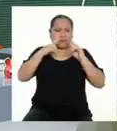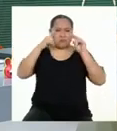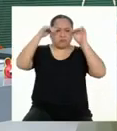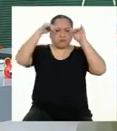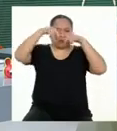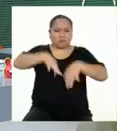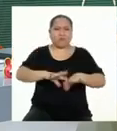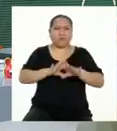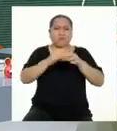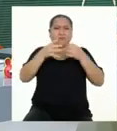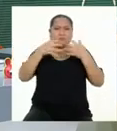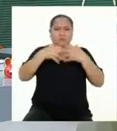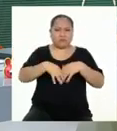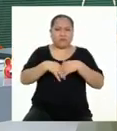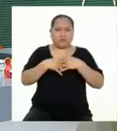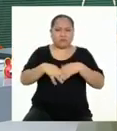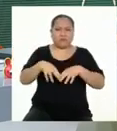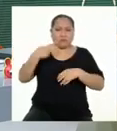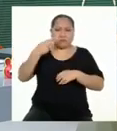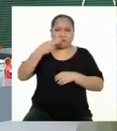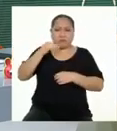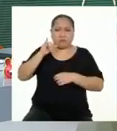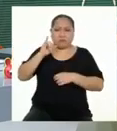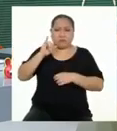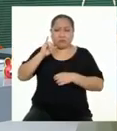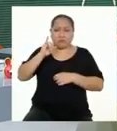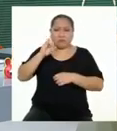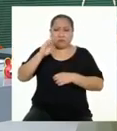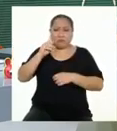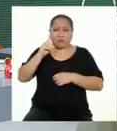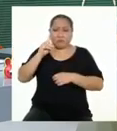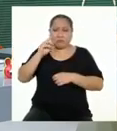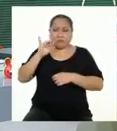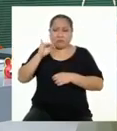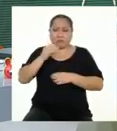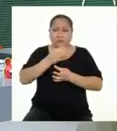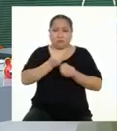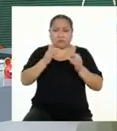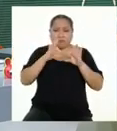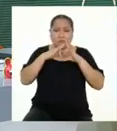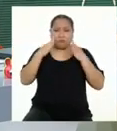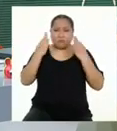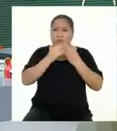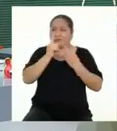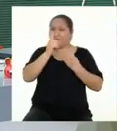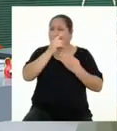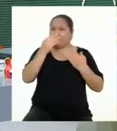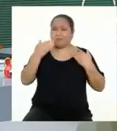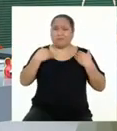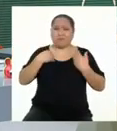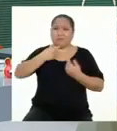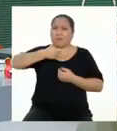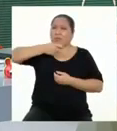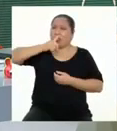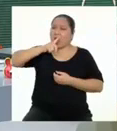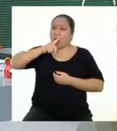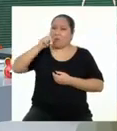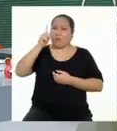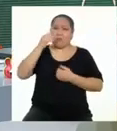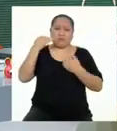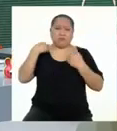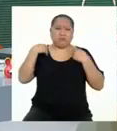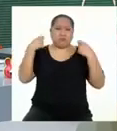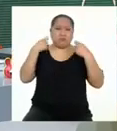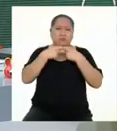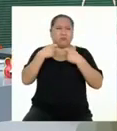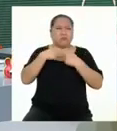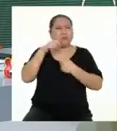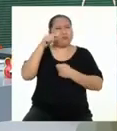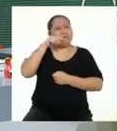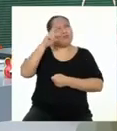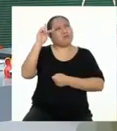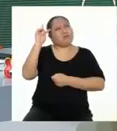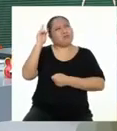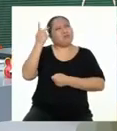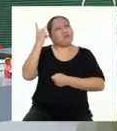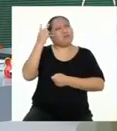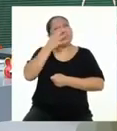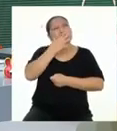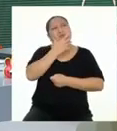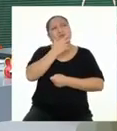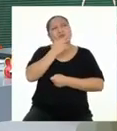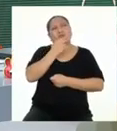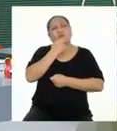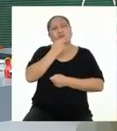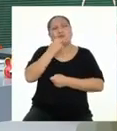muchas familias peruanas viven sin acceso al agua potable y a la electricidad. Todo esto es un poco confuso y creo